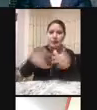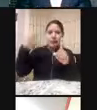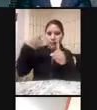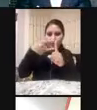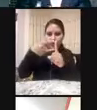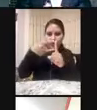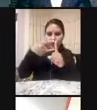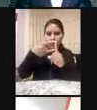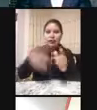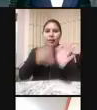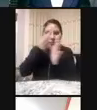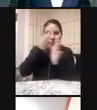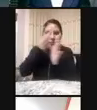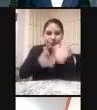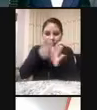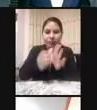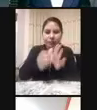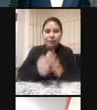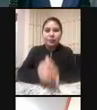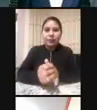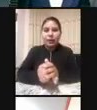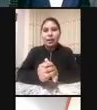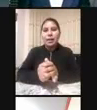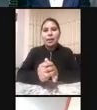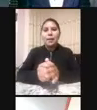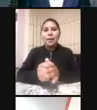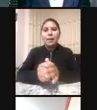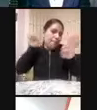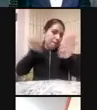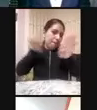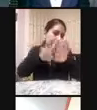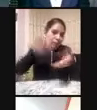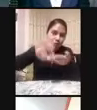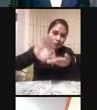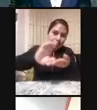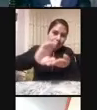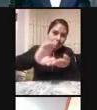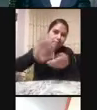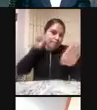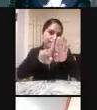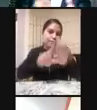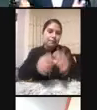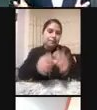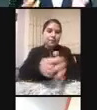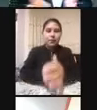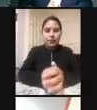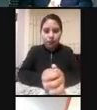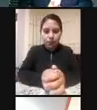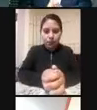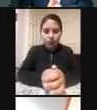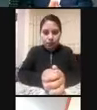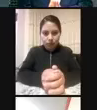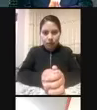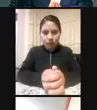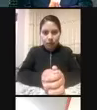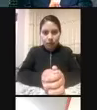lenguaje de señas es especialmente para las personas con discapacidad auditiva. Ahora sí, continuamos con nuestra